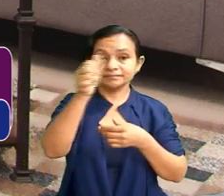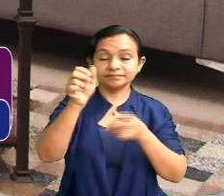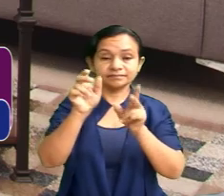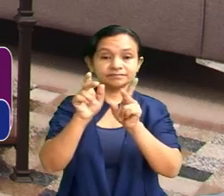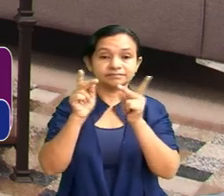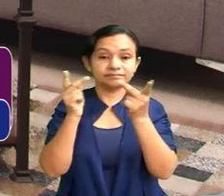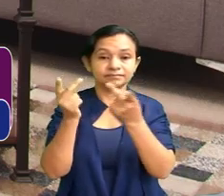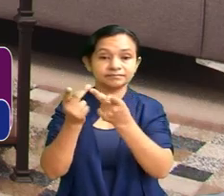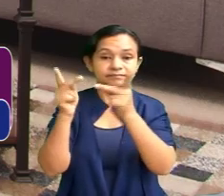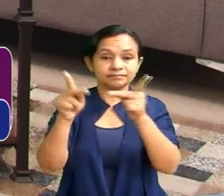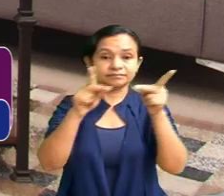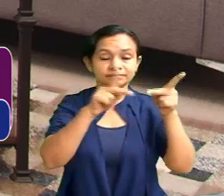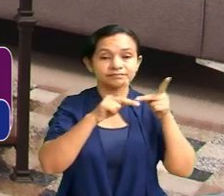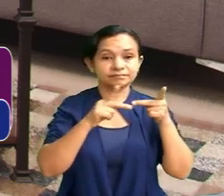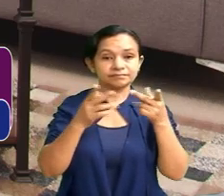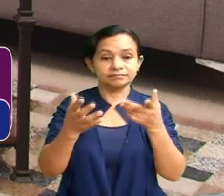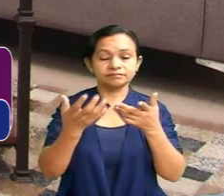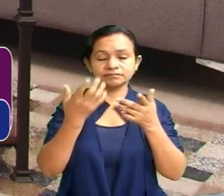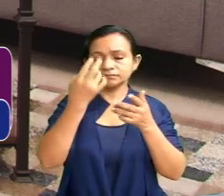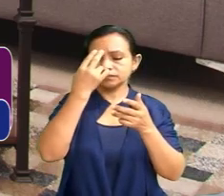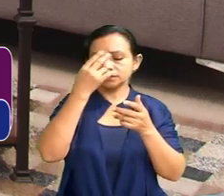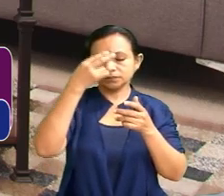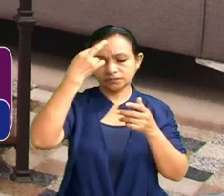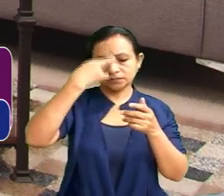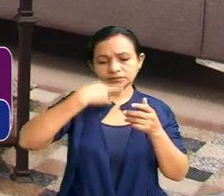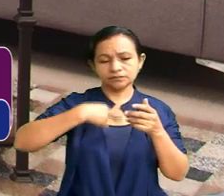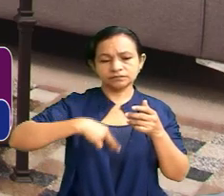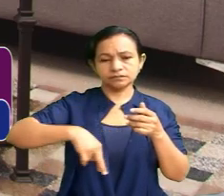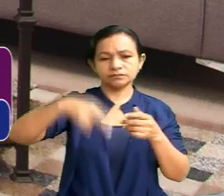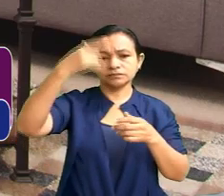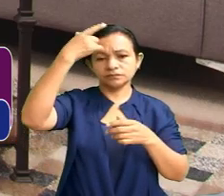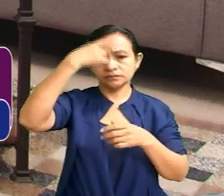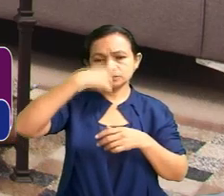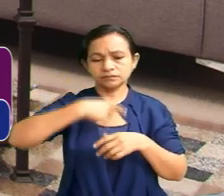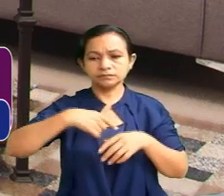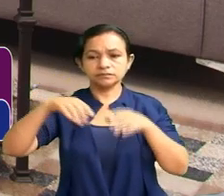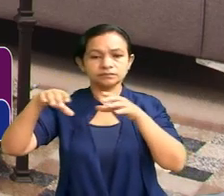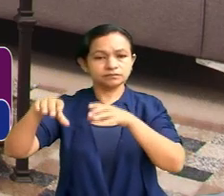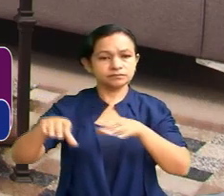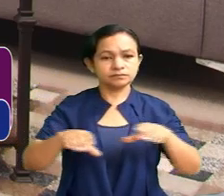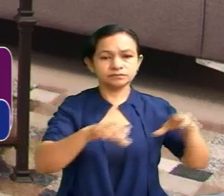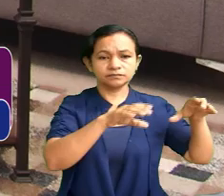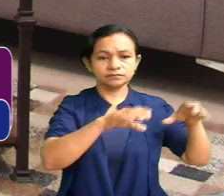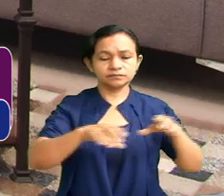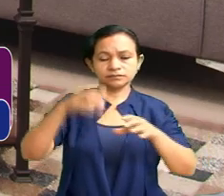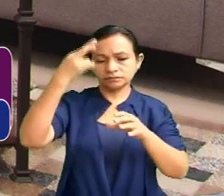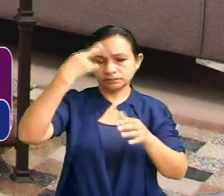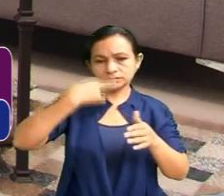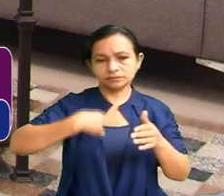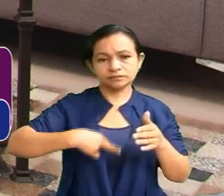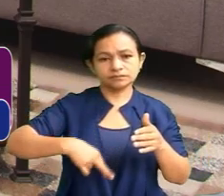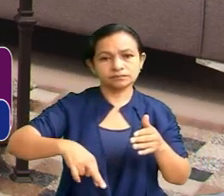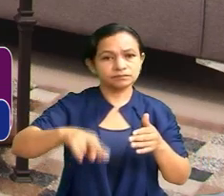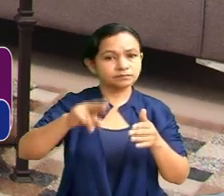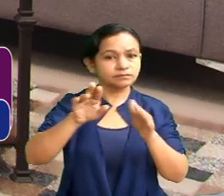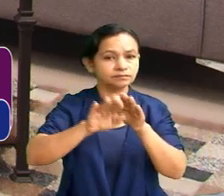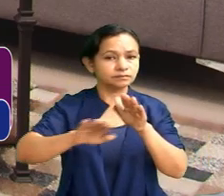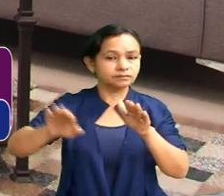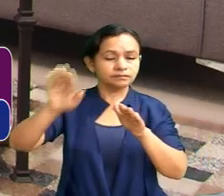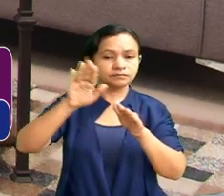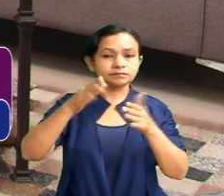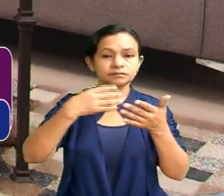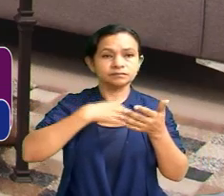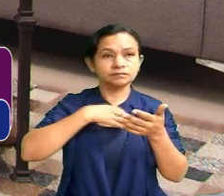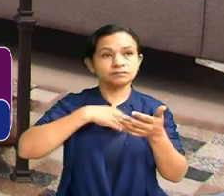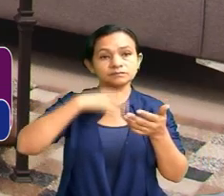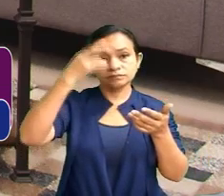que prefiere verlo con cierta solemnidad y a partir de eso tener una festividad de más religiosa más apegada a esas tradiciones